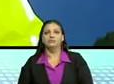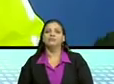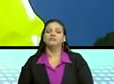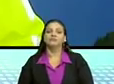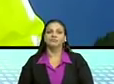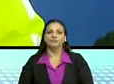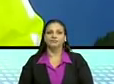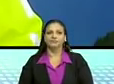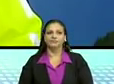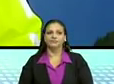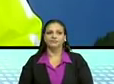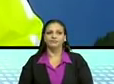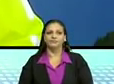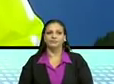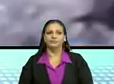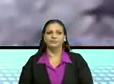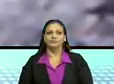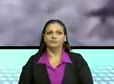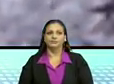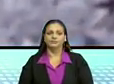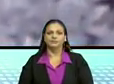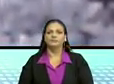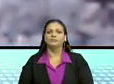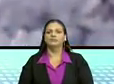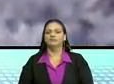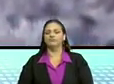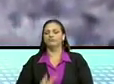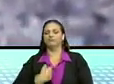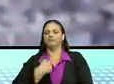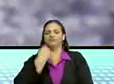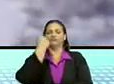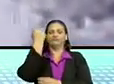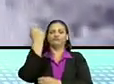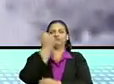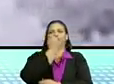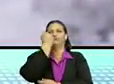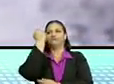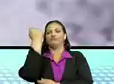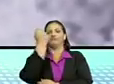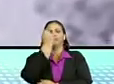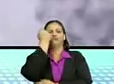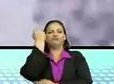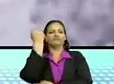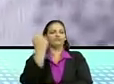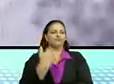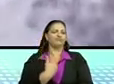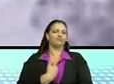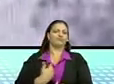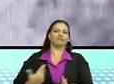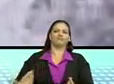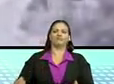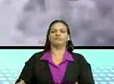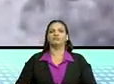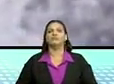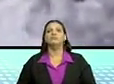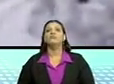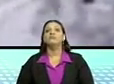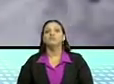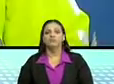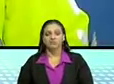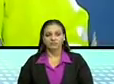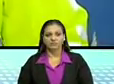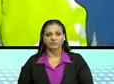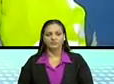delinquiendo. ¿Sabes qué es lo que dice ahorita? Me están haciendo famoso. Me están haciendo famoso. ¿Sabes que de ahí, de esa